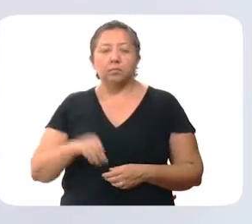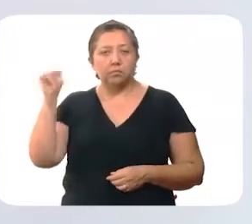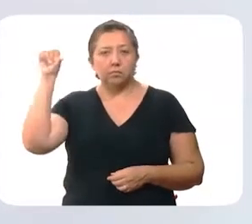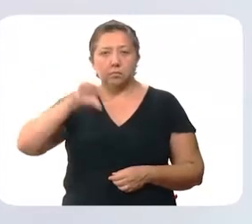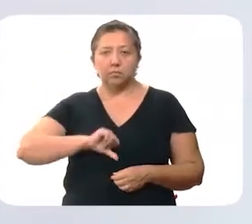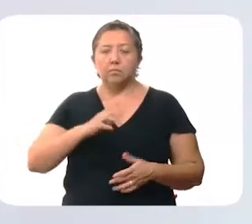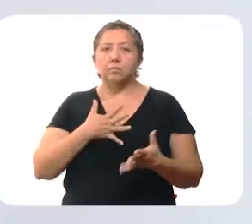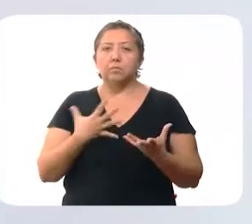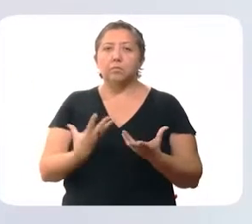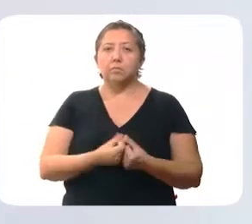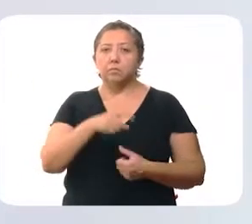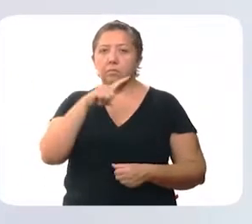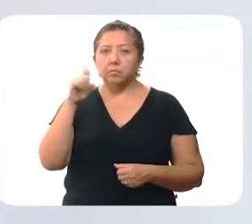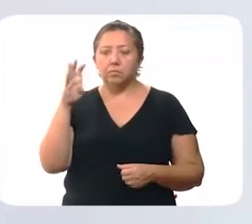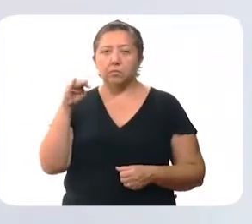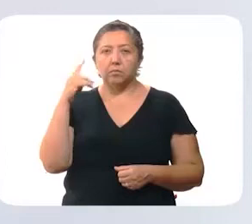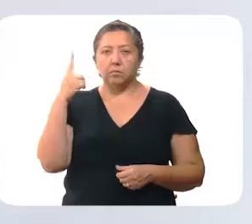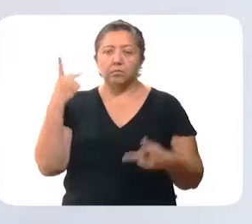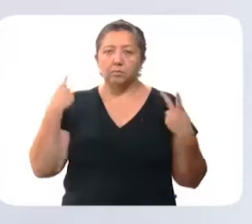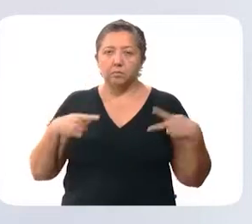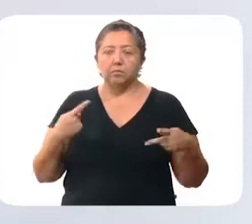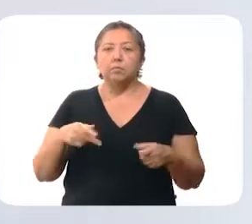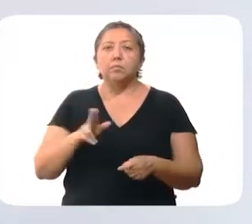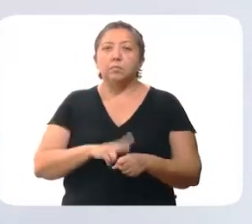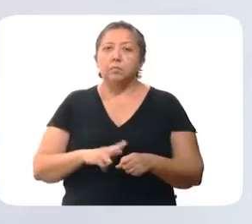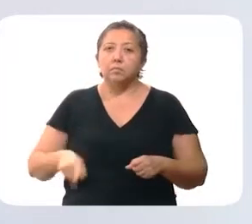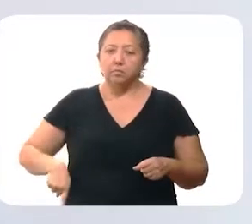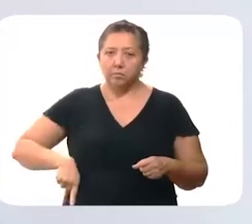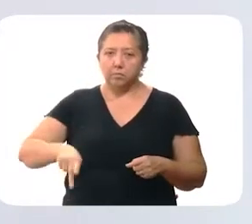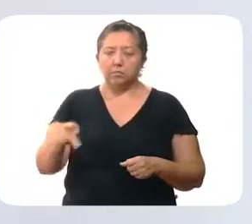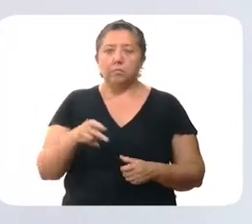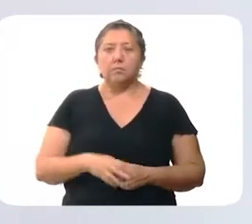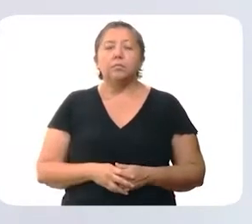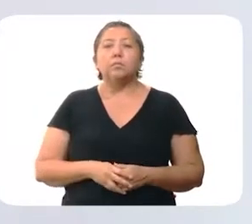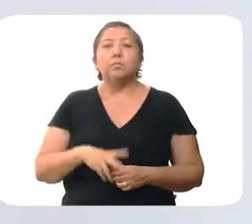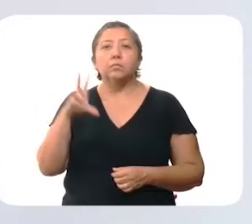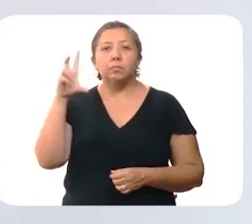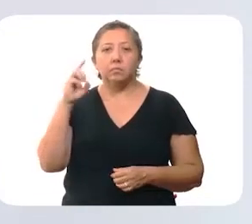El día de hoy tenemos 191 pacientes en hospitales públicos.